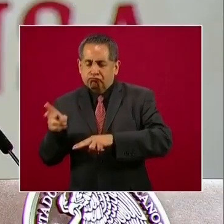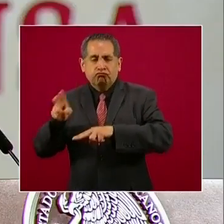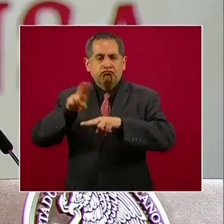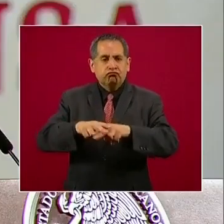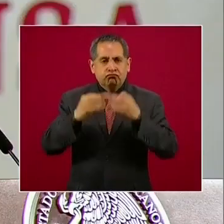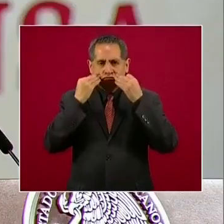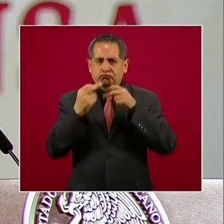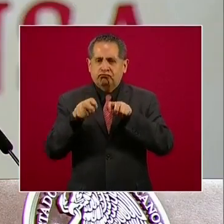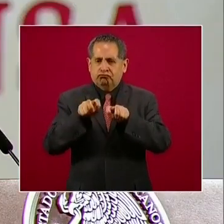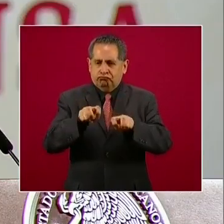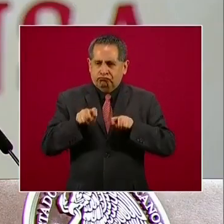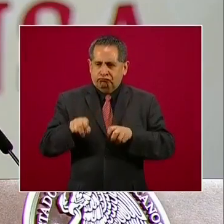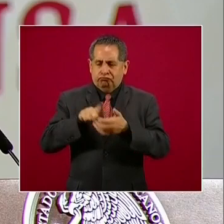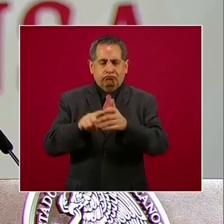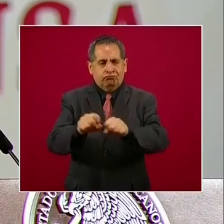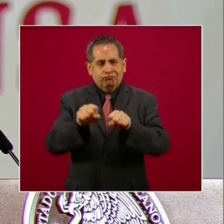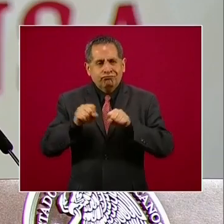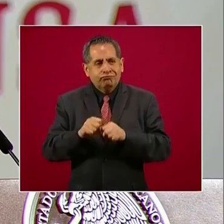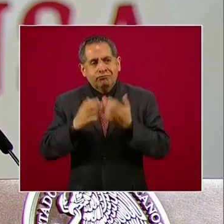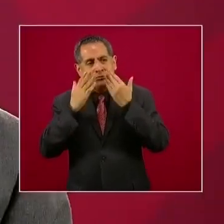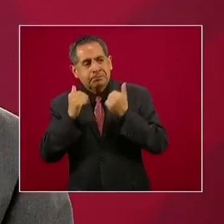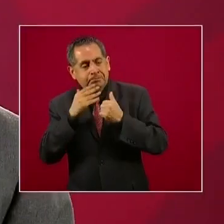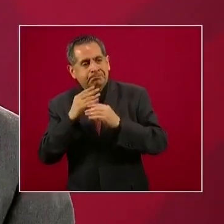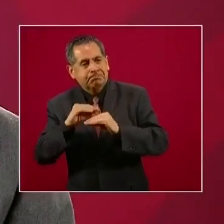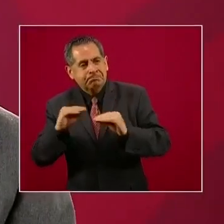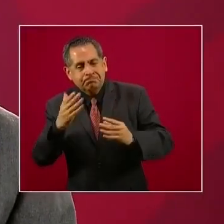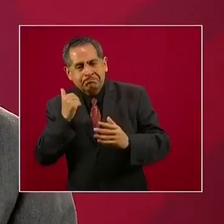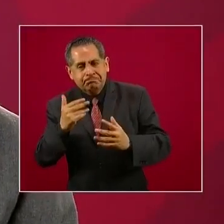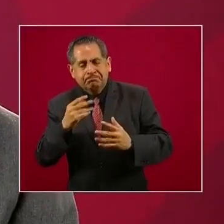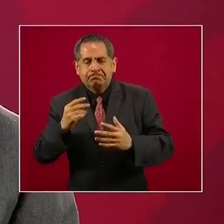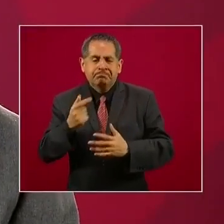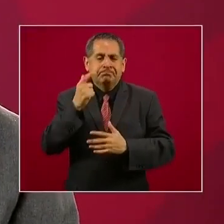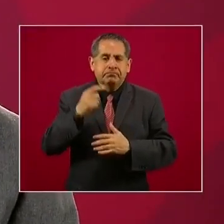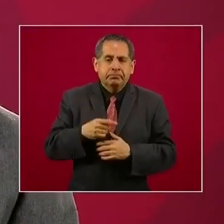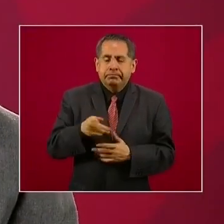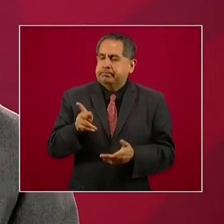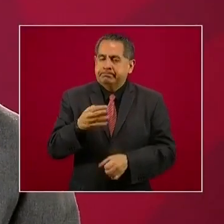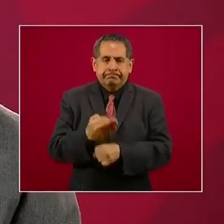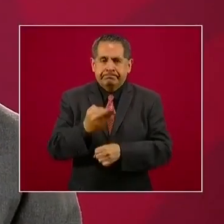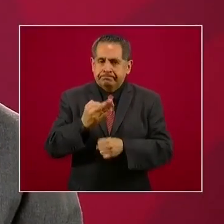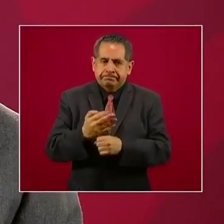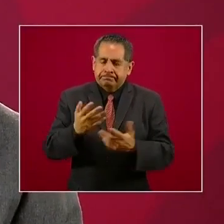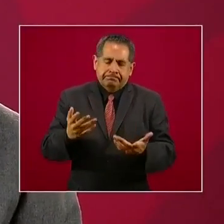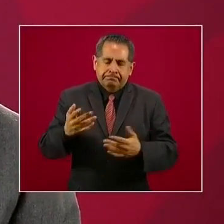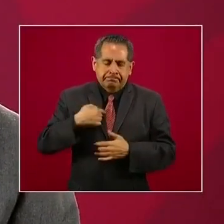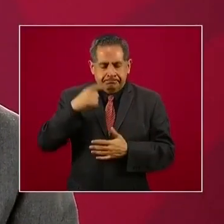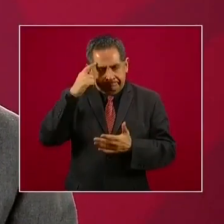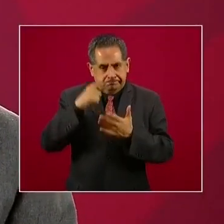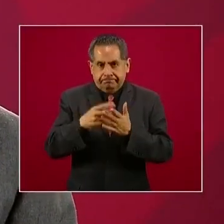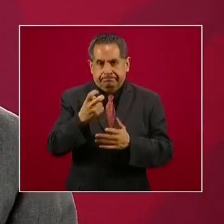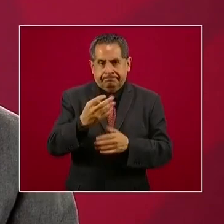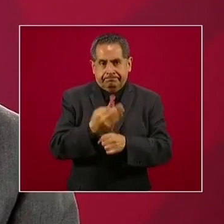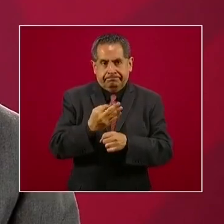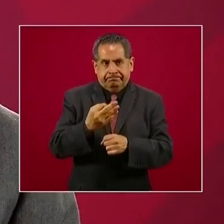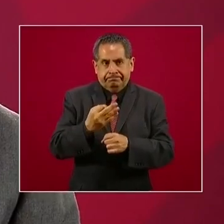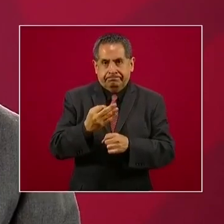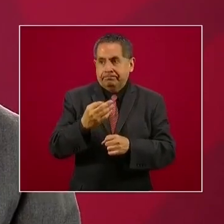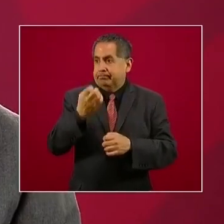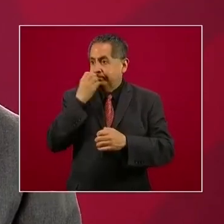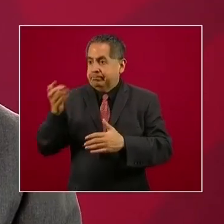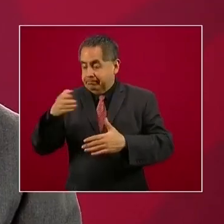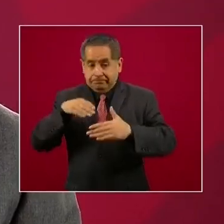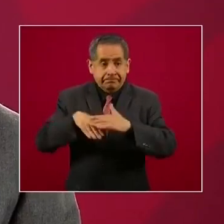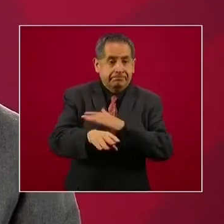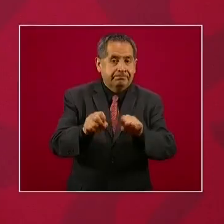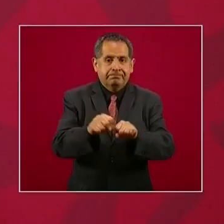maestros y el tiempo con todos sus compañeros no son las condiciones en las que esperábamos regresar a clases pero